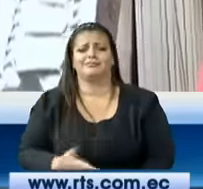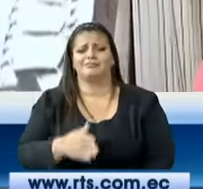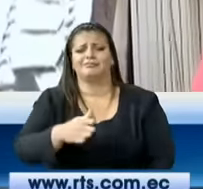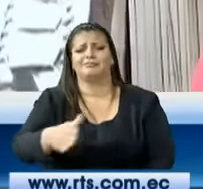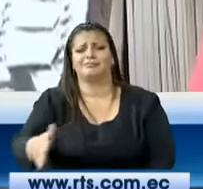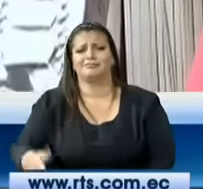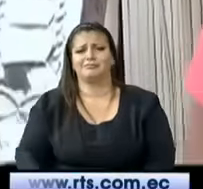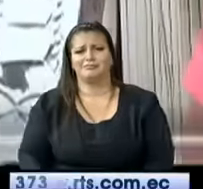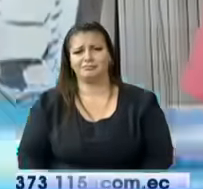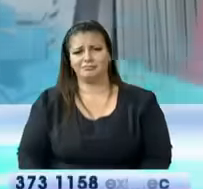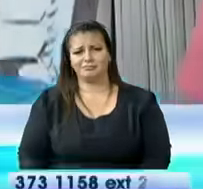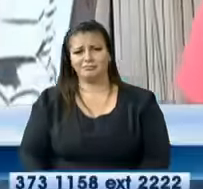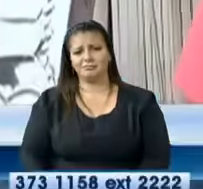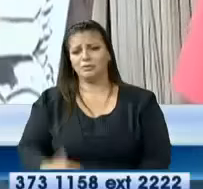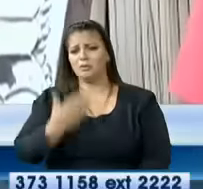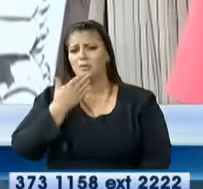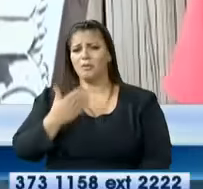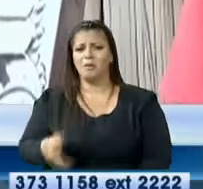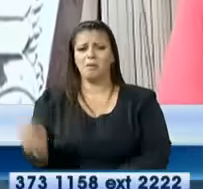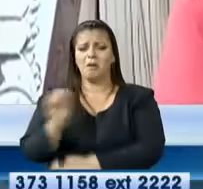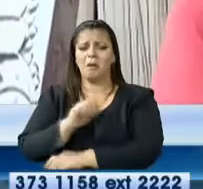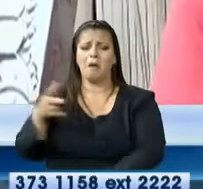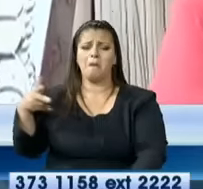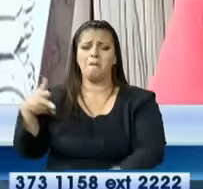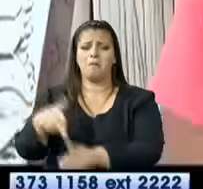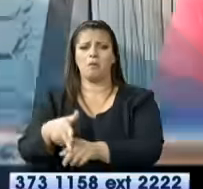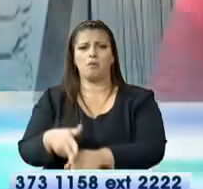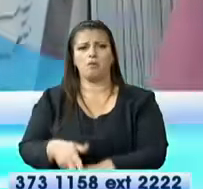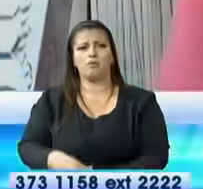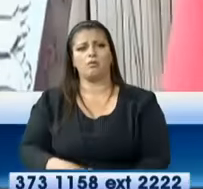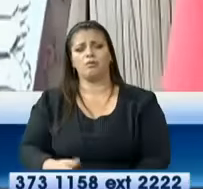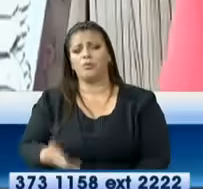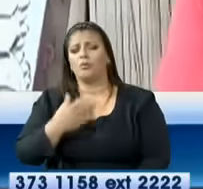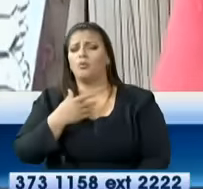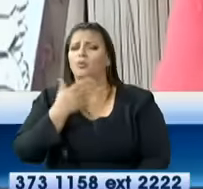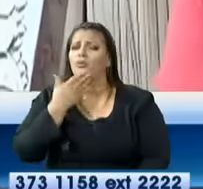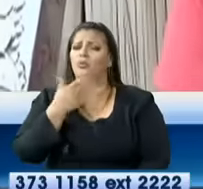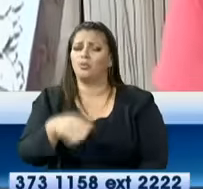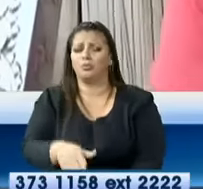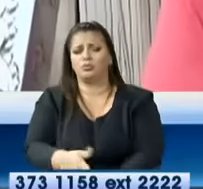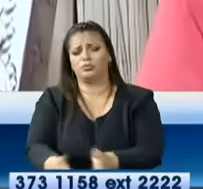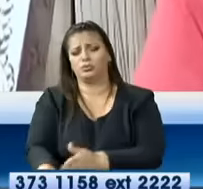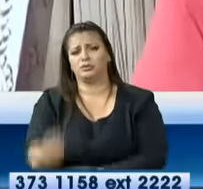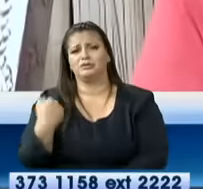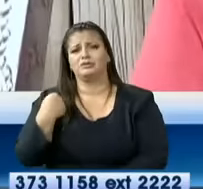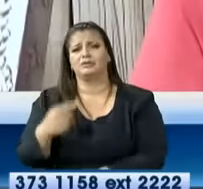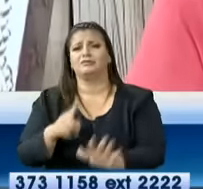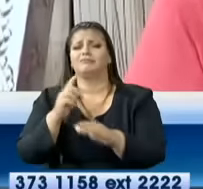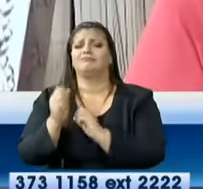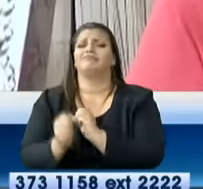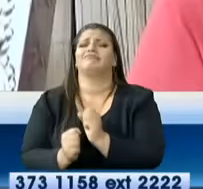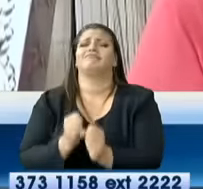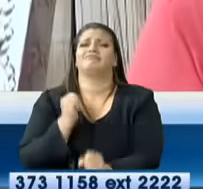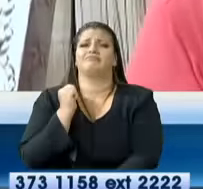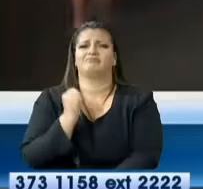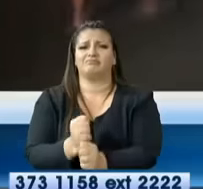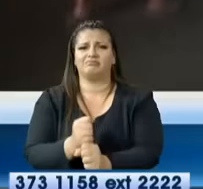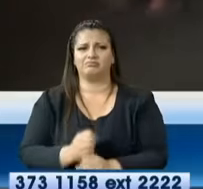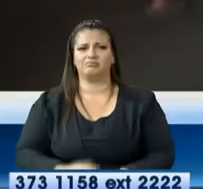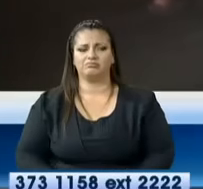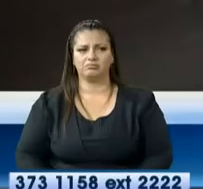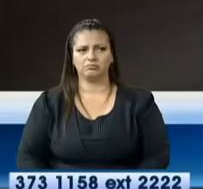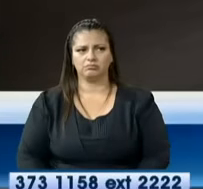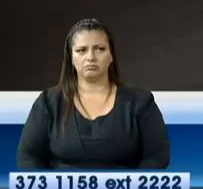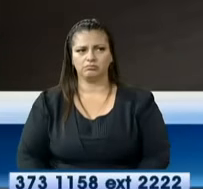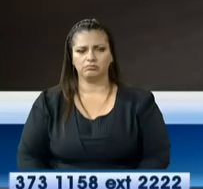si tiene hijo, ¿no? ¿Cómo va a hacerle eso a una criaturita de 6 añitos que recién está viviendo? El hecho